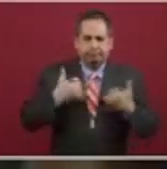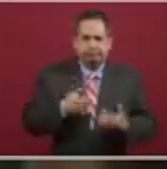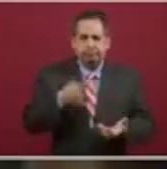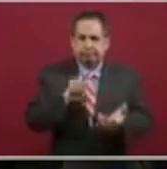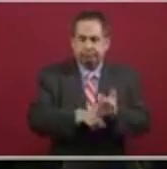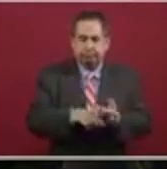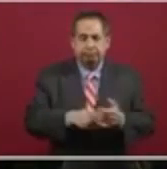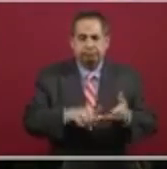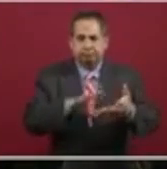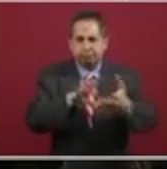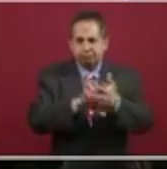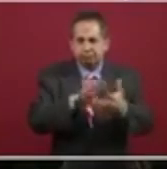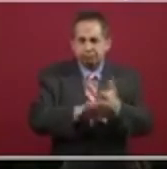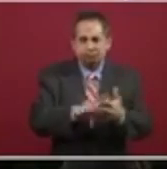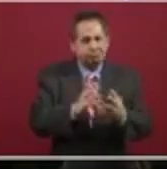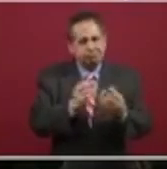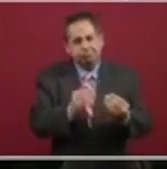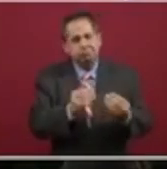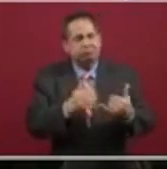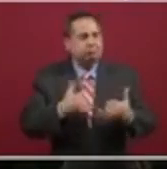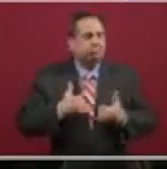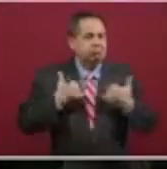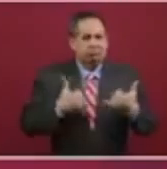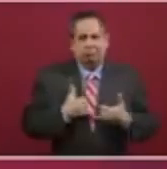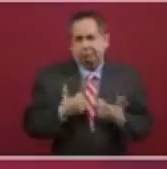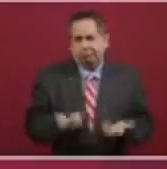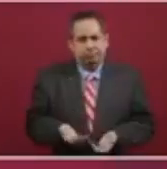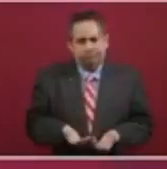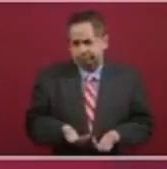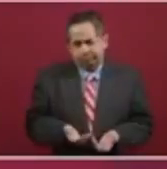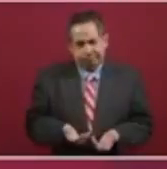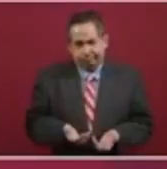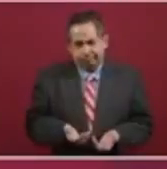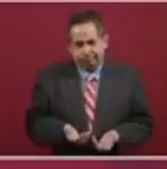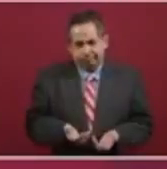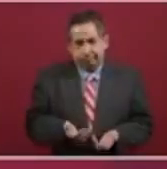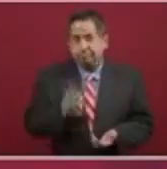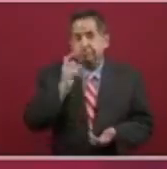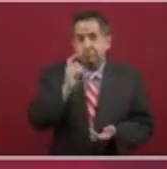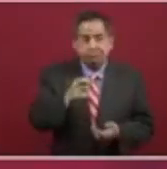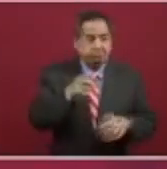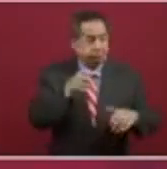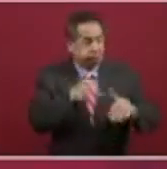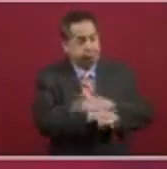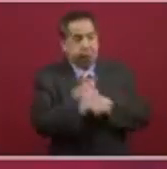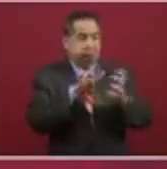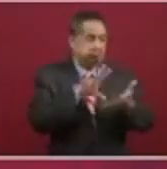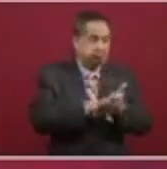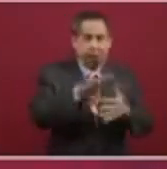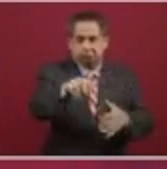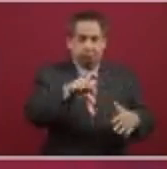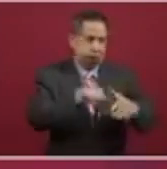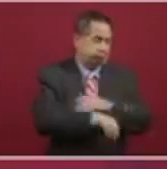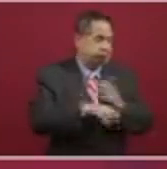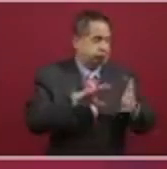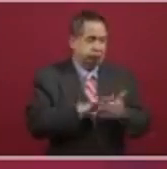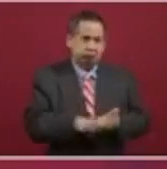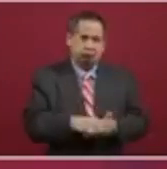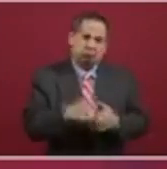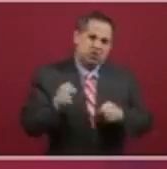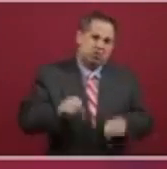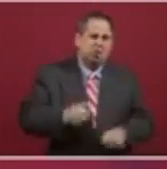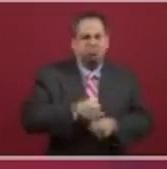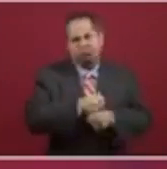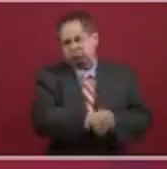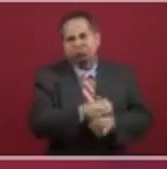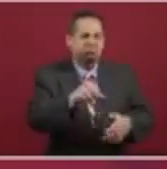jóvenes. Y eso no se resuelve pues solo con el uso de la fuerza,